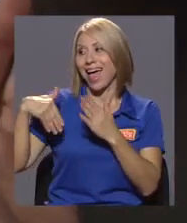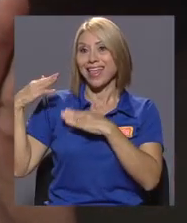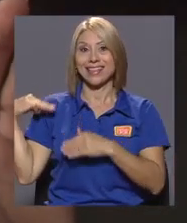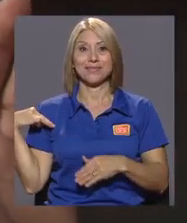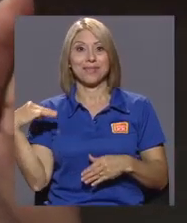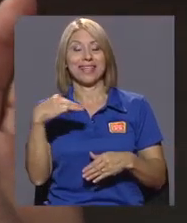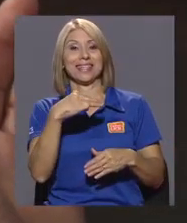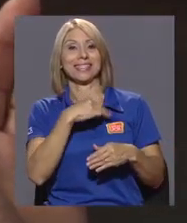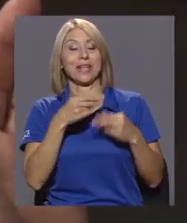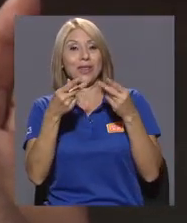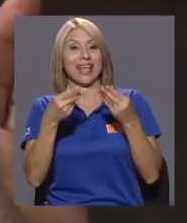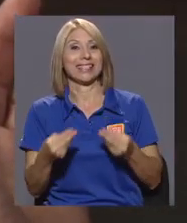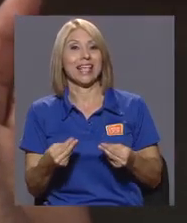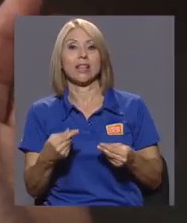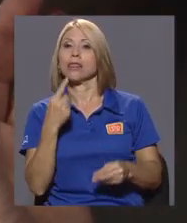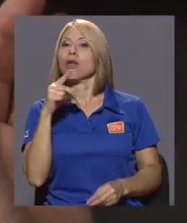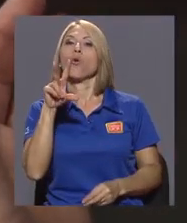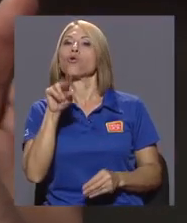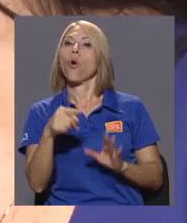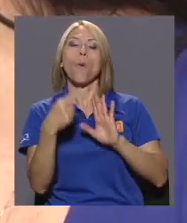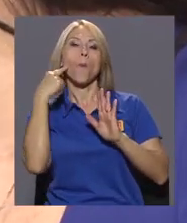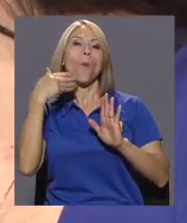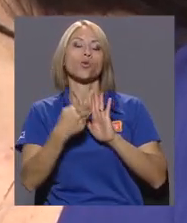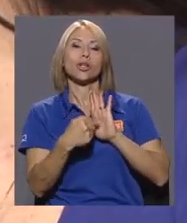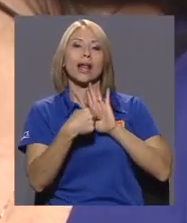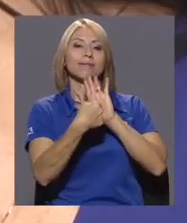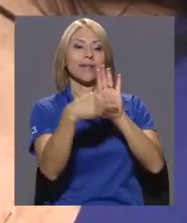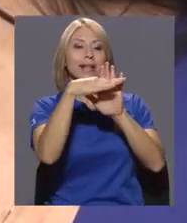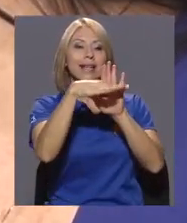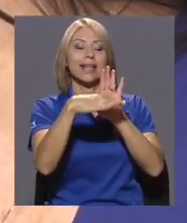la lista de los grandes contribuyentes que